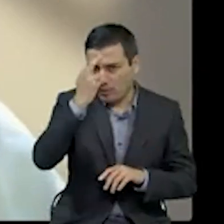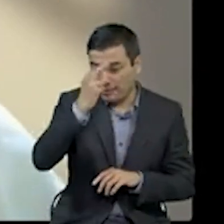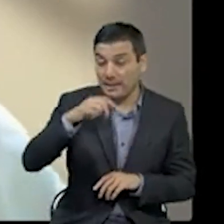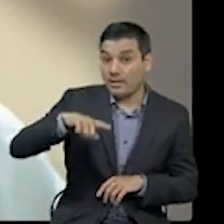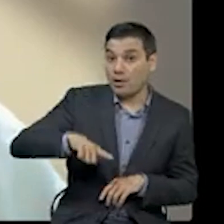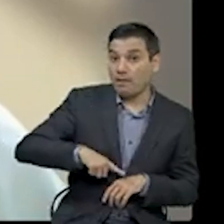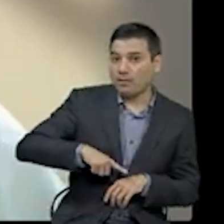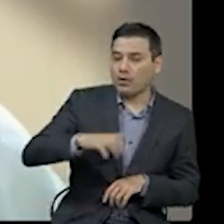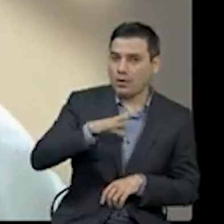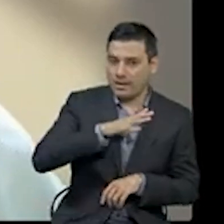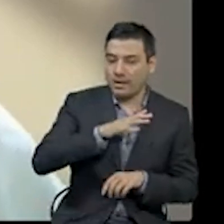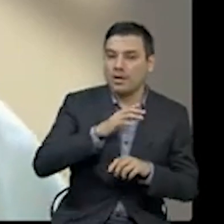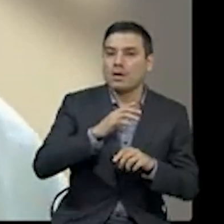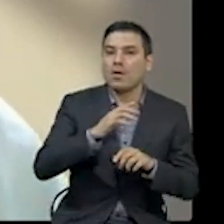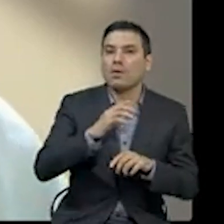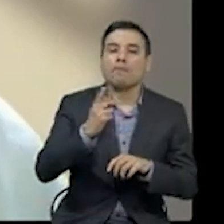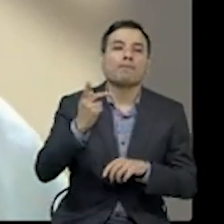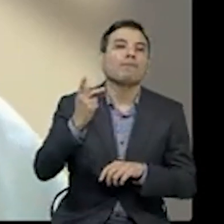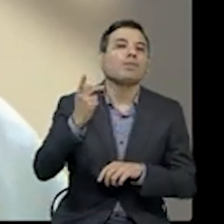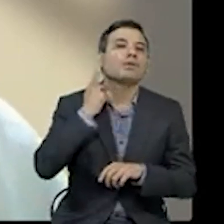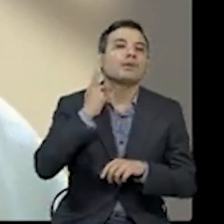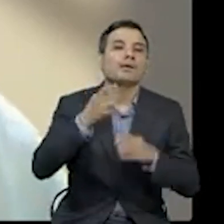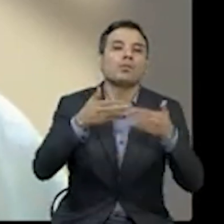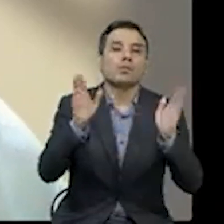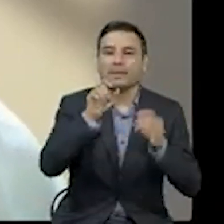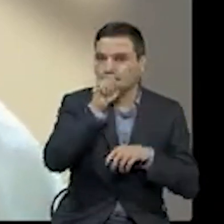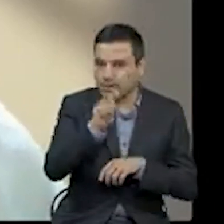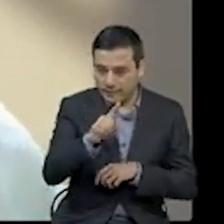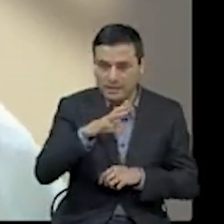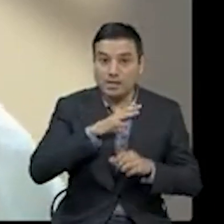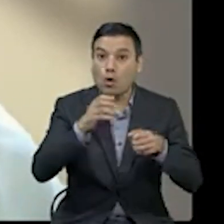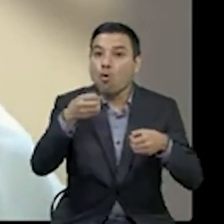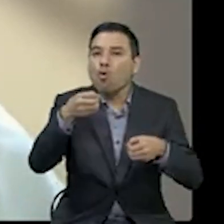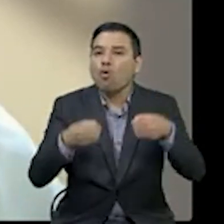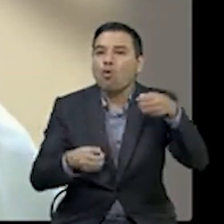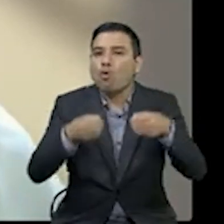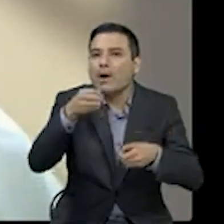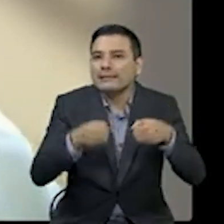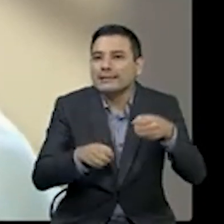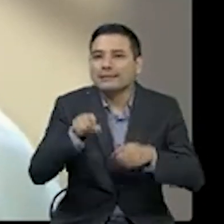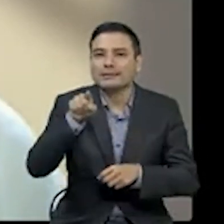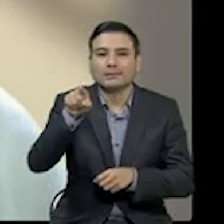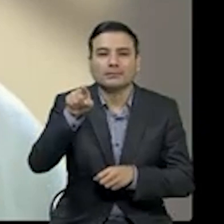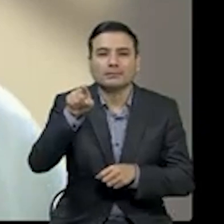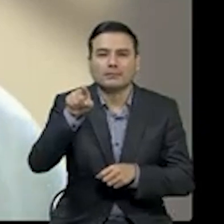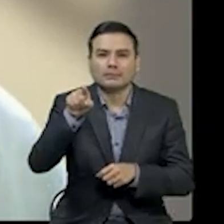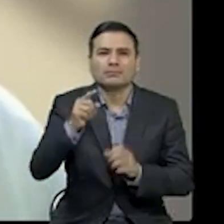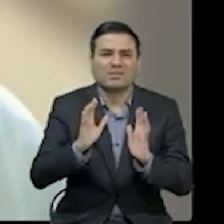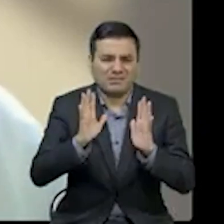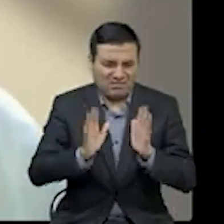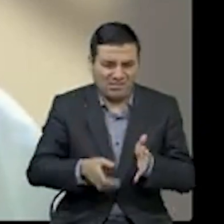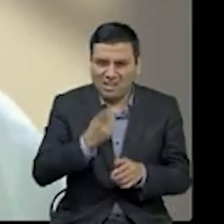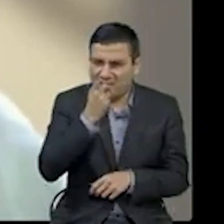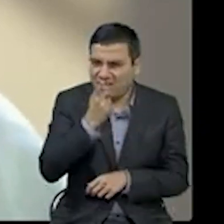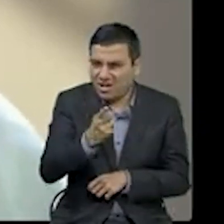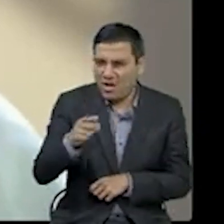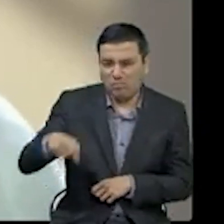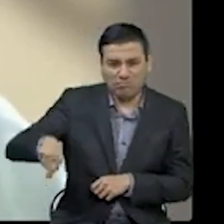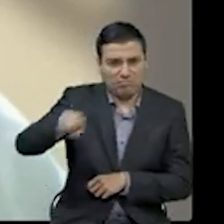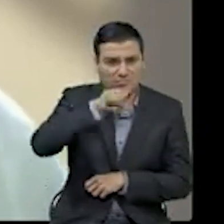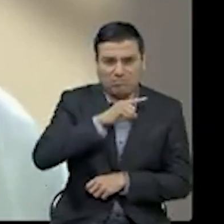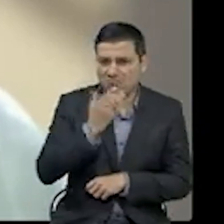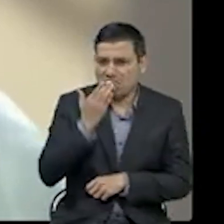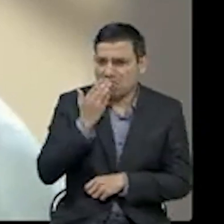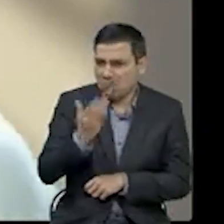este país jueces y un poder judicial que ha fallado sobre los salarios de los funcionarios. Les pueden no gustar